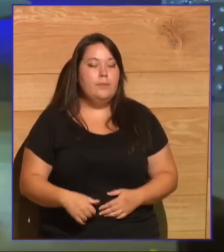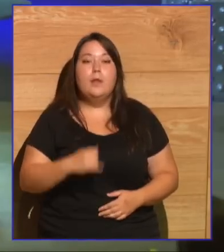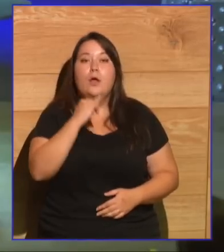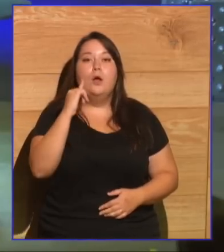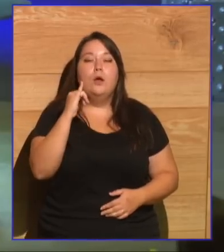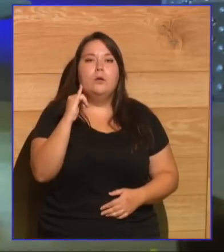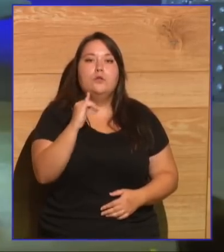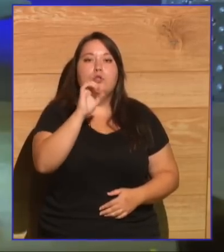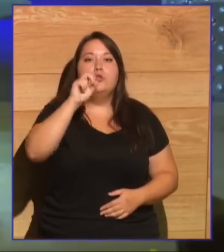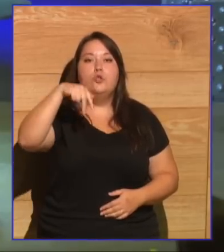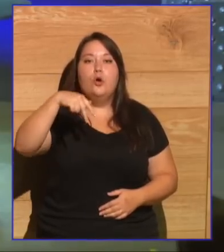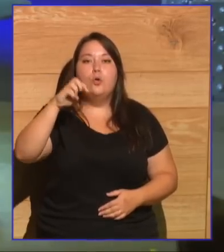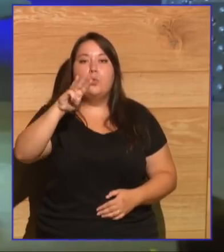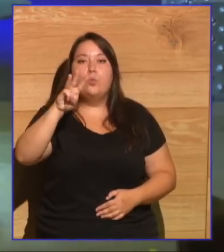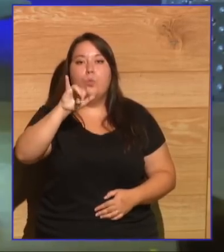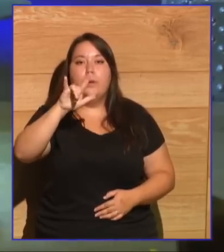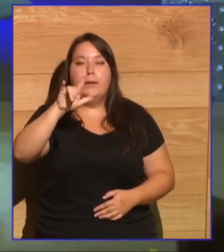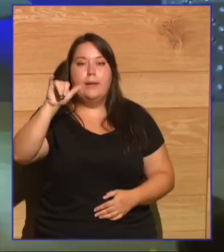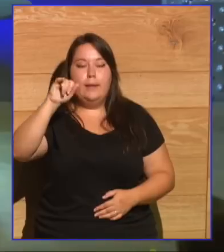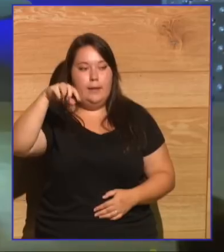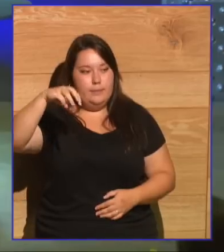porque si no claro que no podemos estar